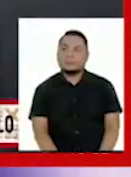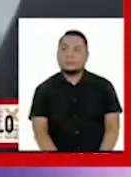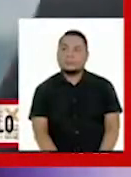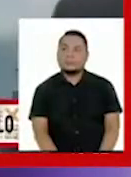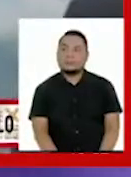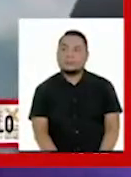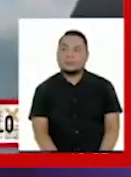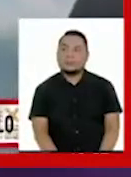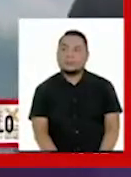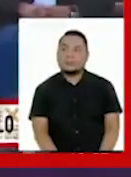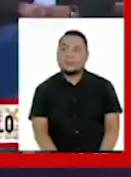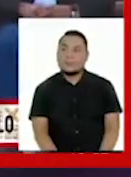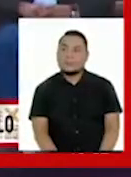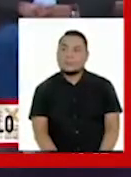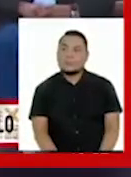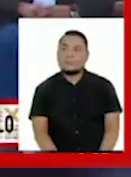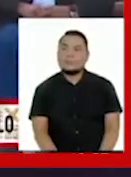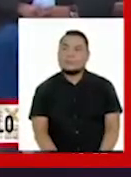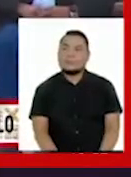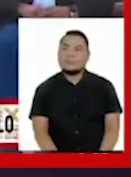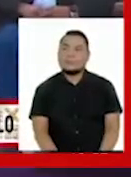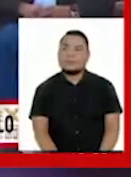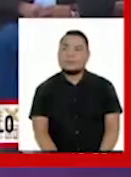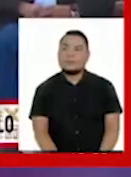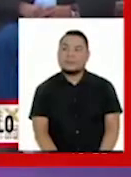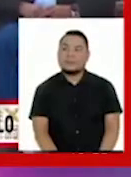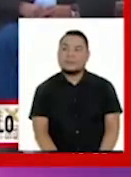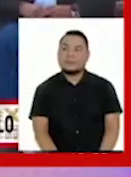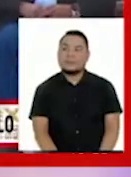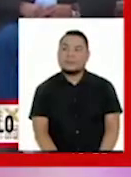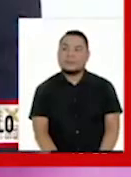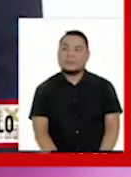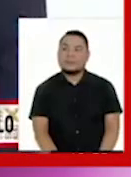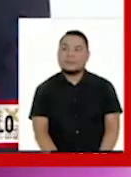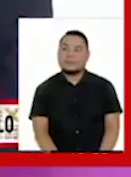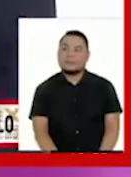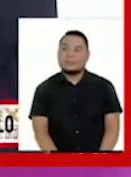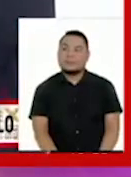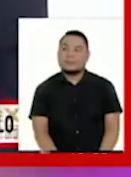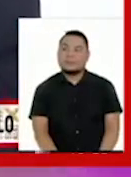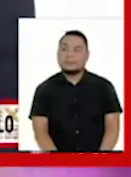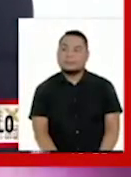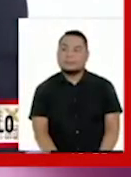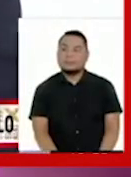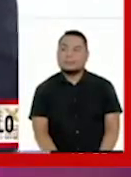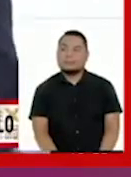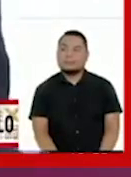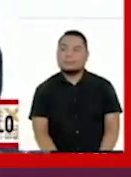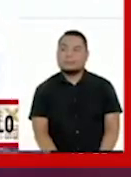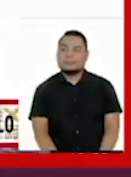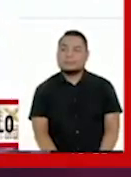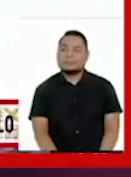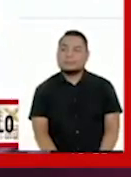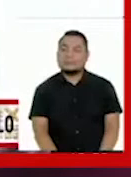sumado incluso sectores, entre comillas, progresistas de la clase media limeña, que han sido una especie de izquierda de la